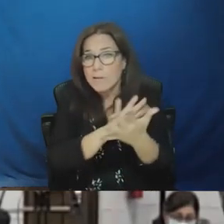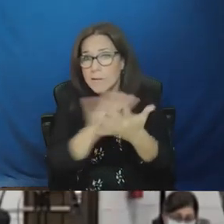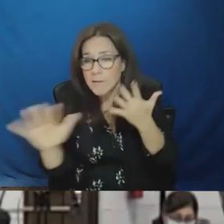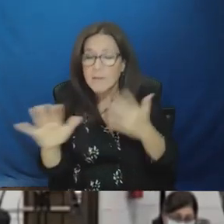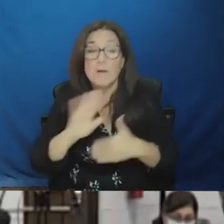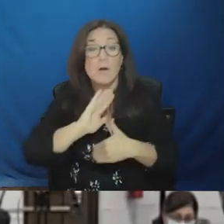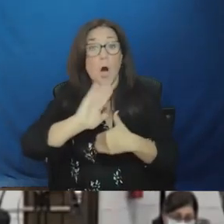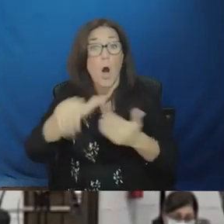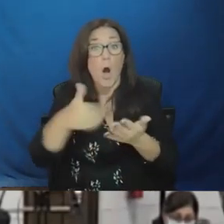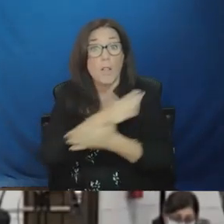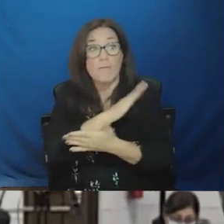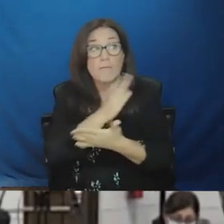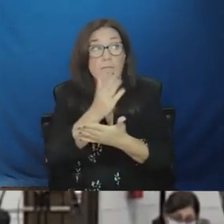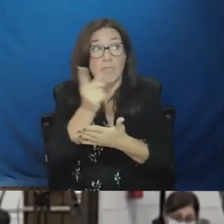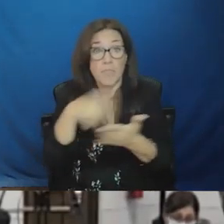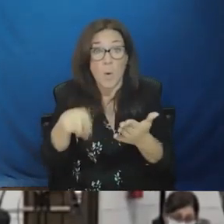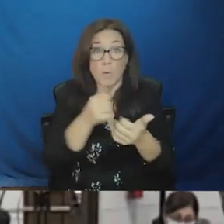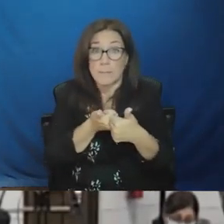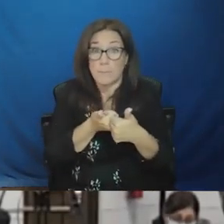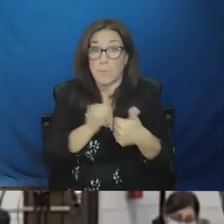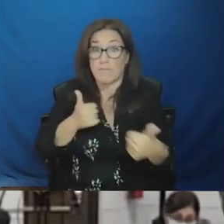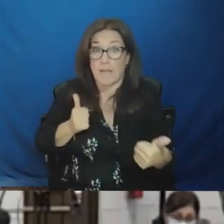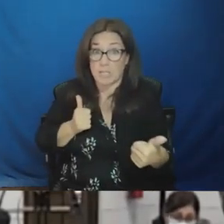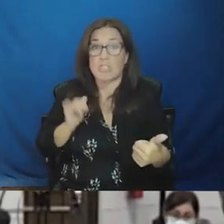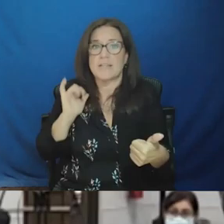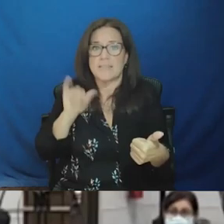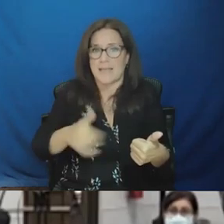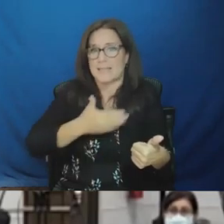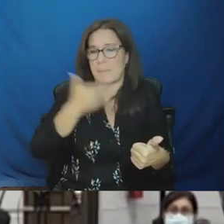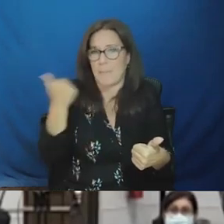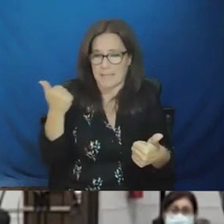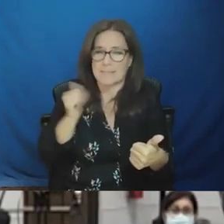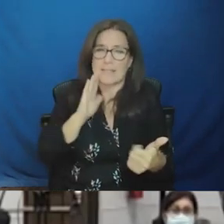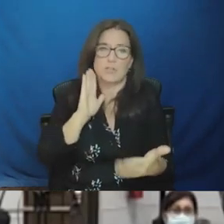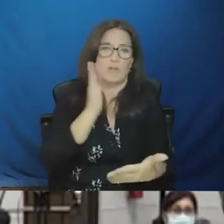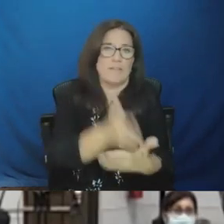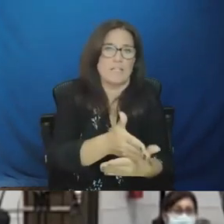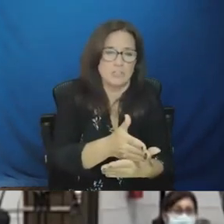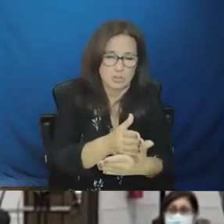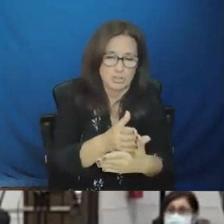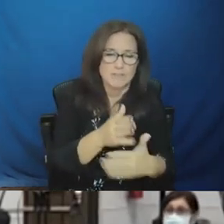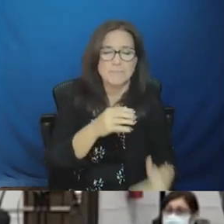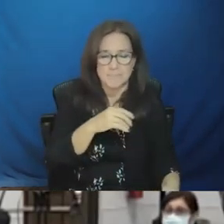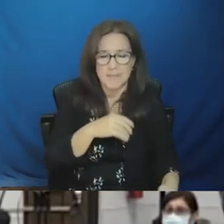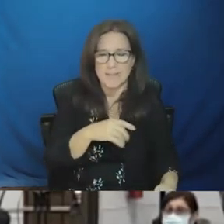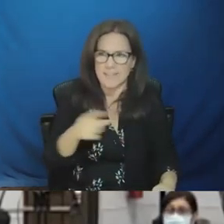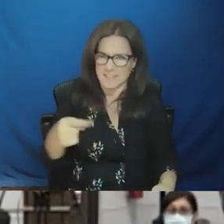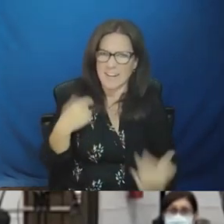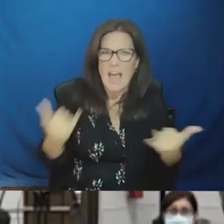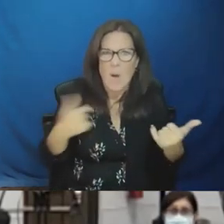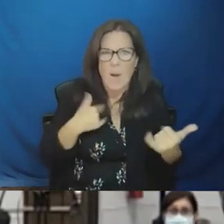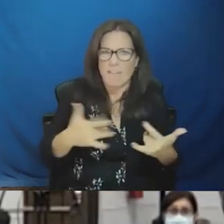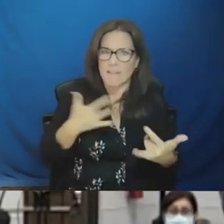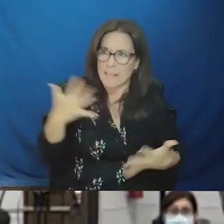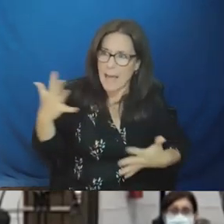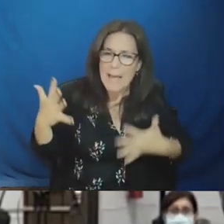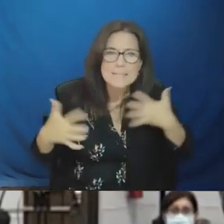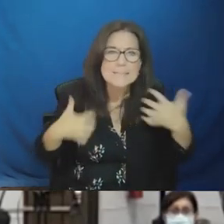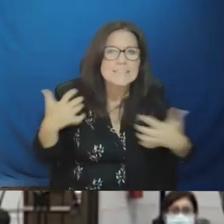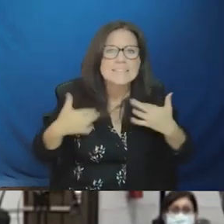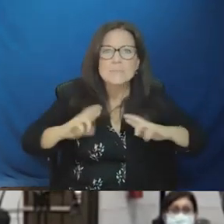preescolar la prevención que hacemos es la mejor intervención entonces si